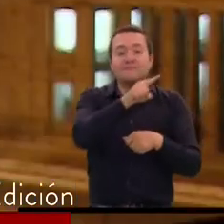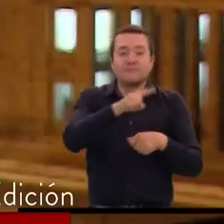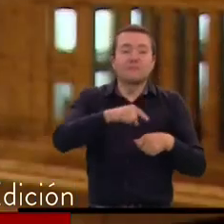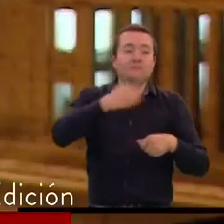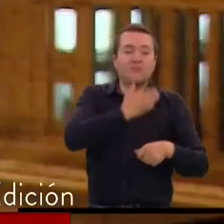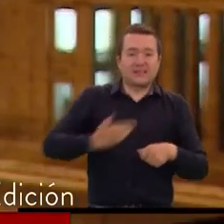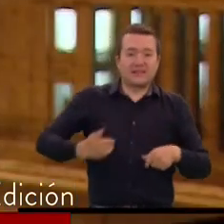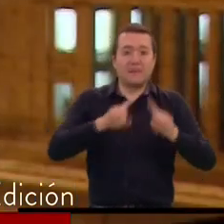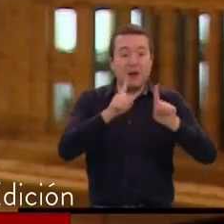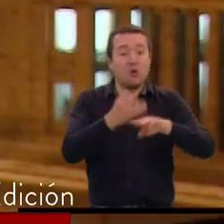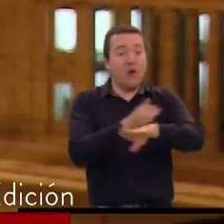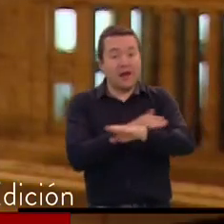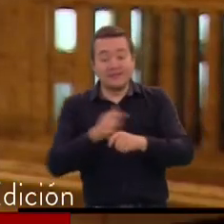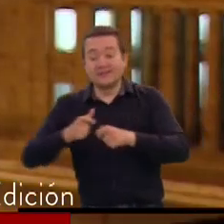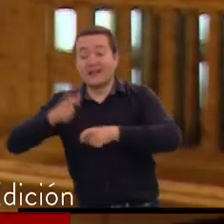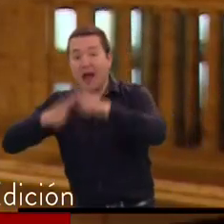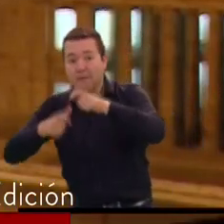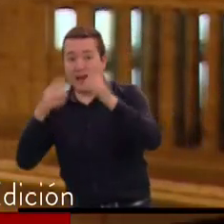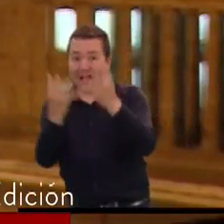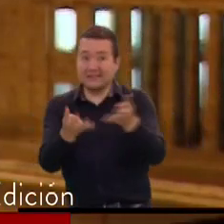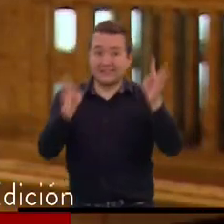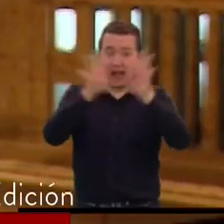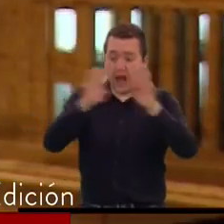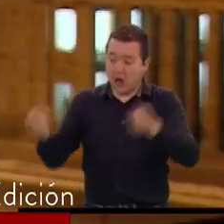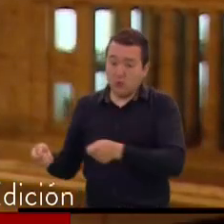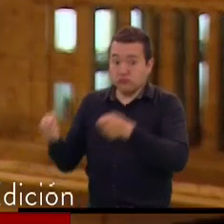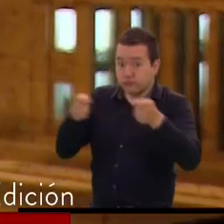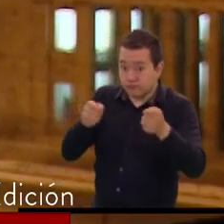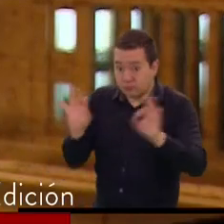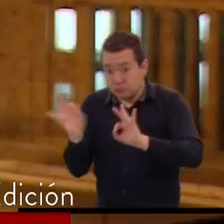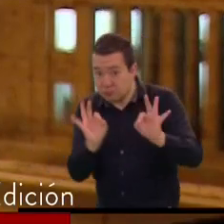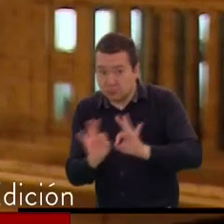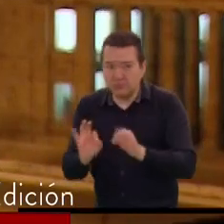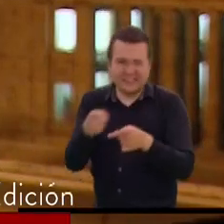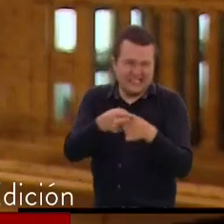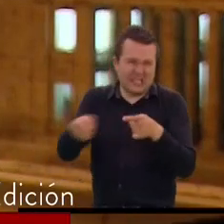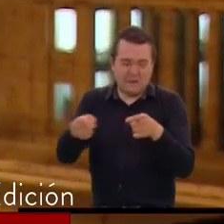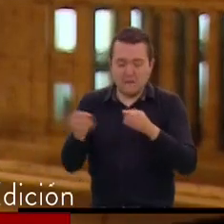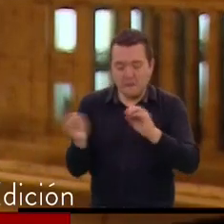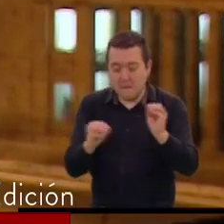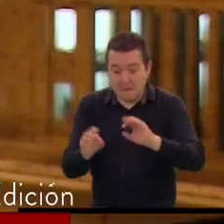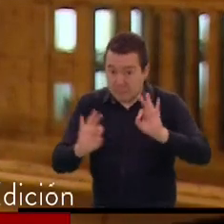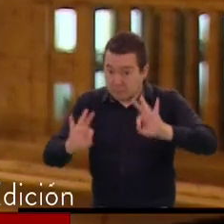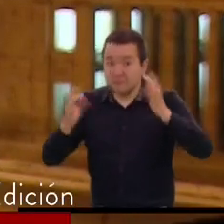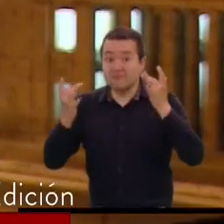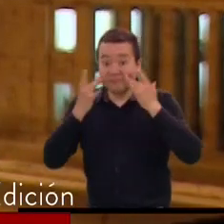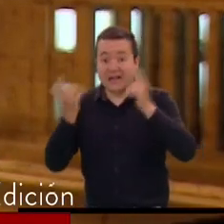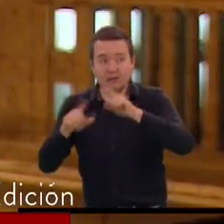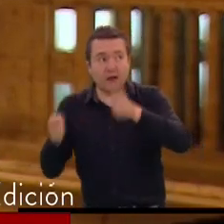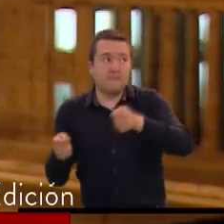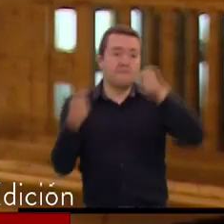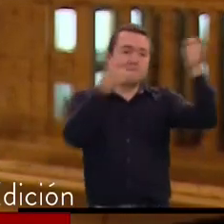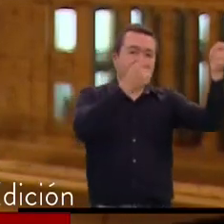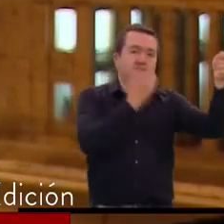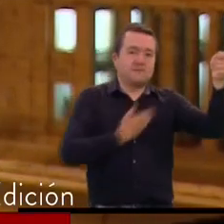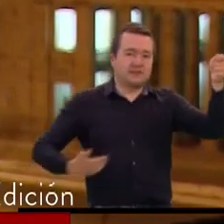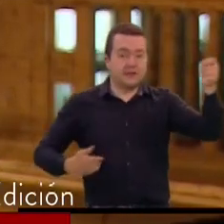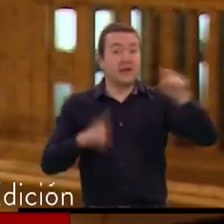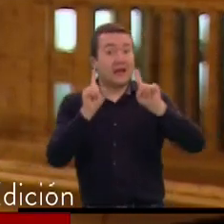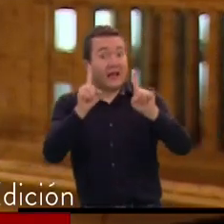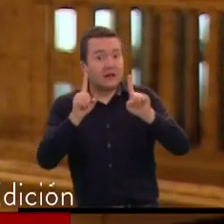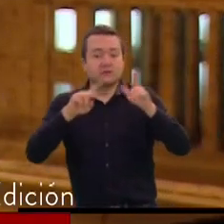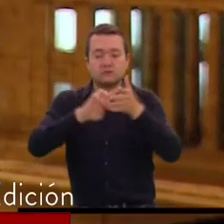haría durante el transcurso de esta semana. Finalmente, un dato importante, esta iniciativa le da facultades al Estado para